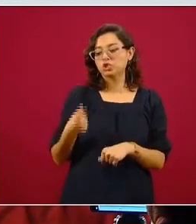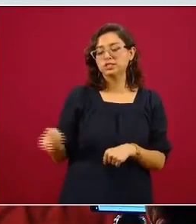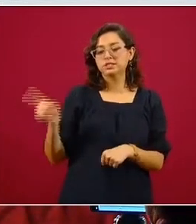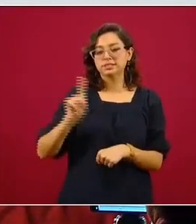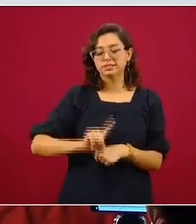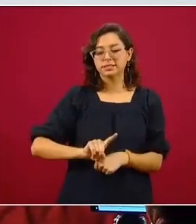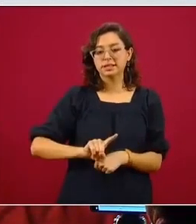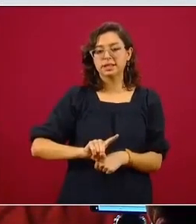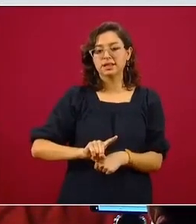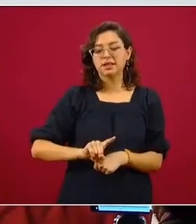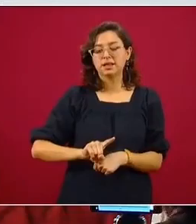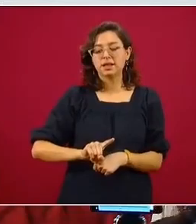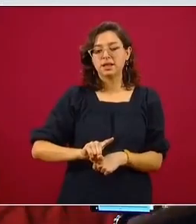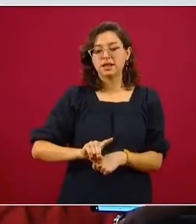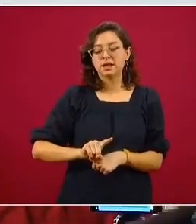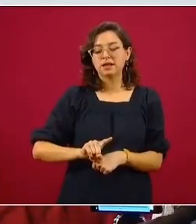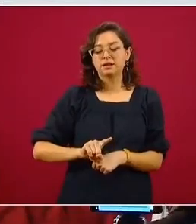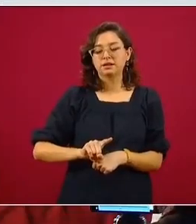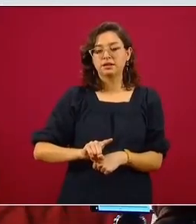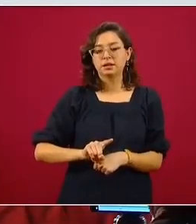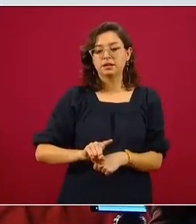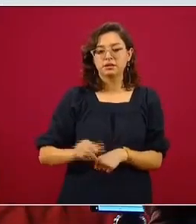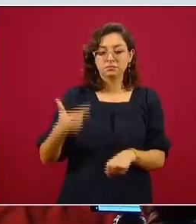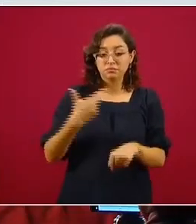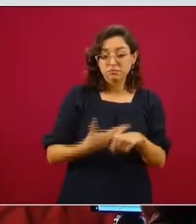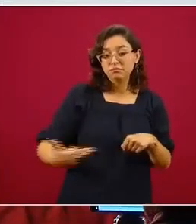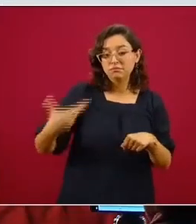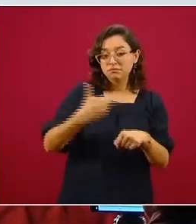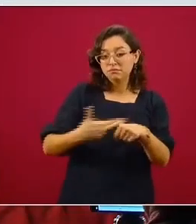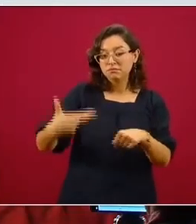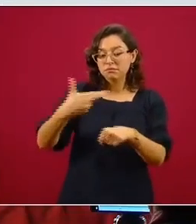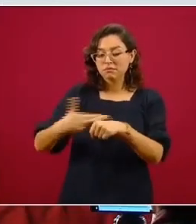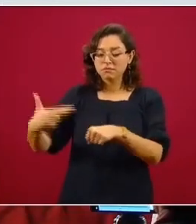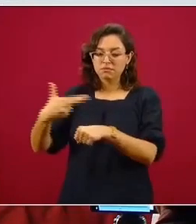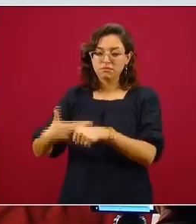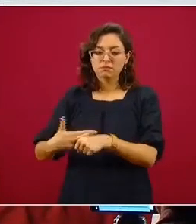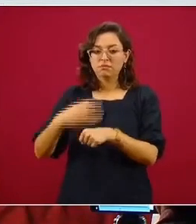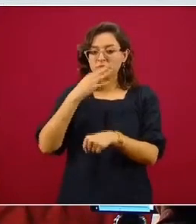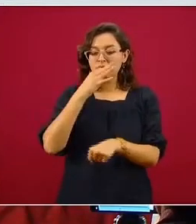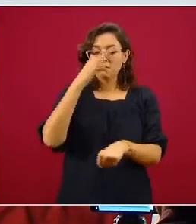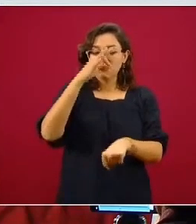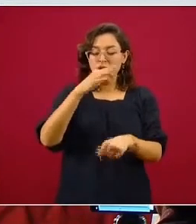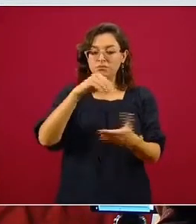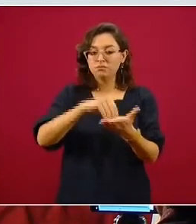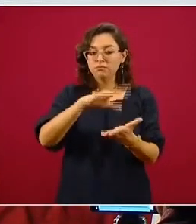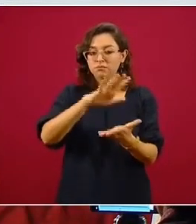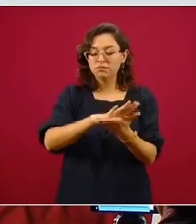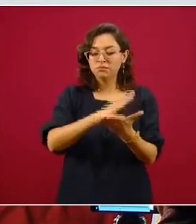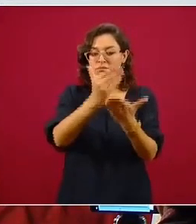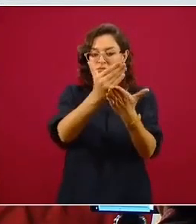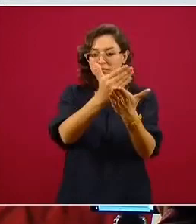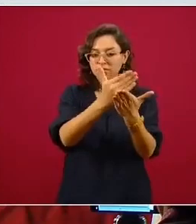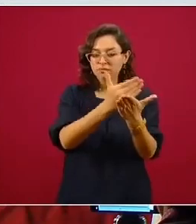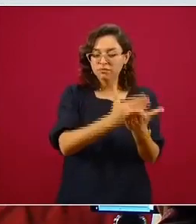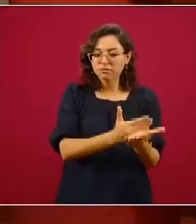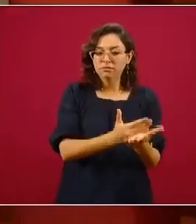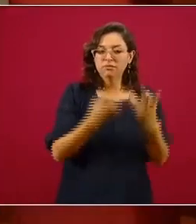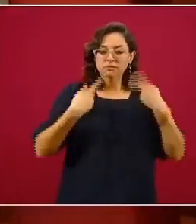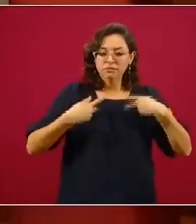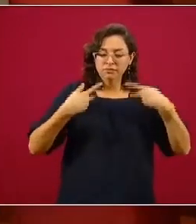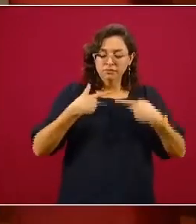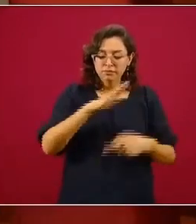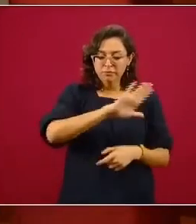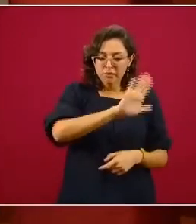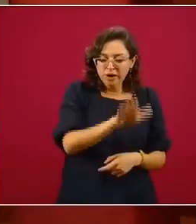empezaron a llevarse a cabo estos ajustes importantes en la notificación y el registro de la